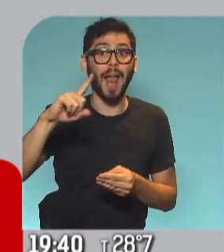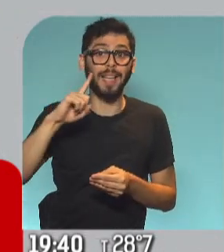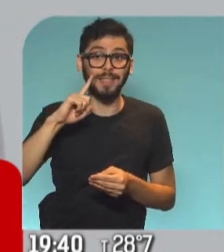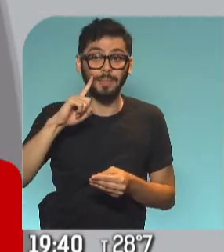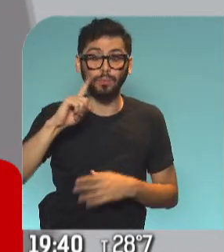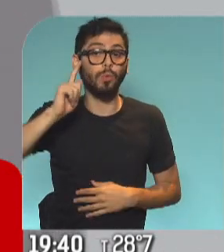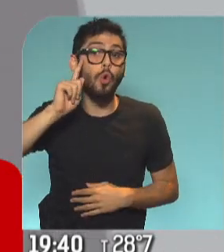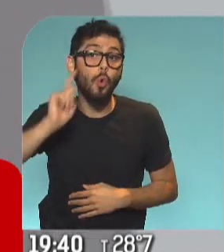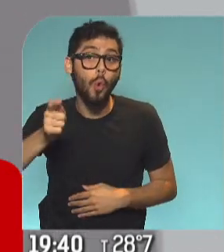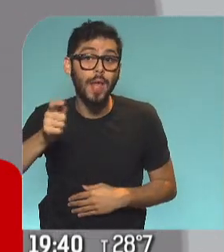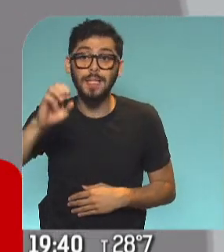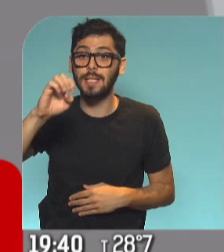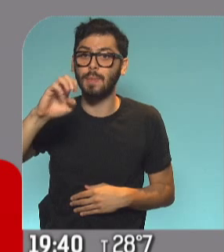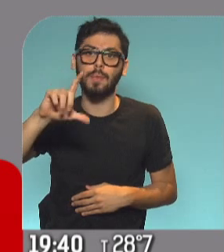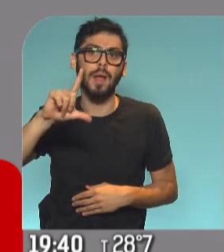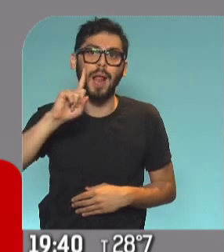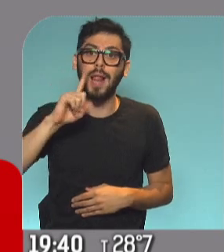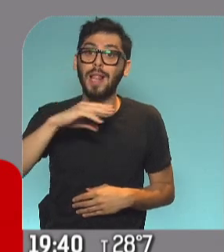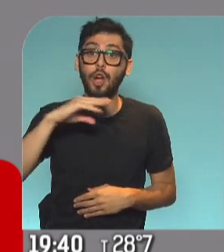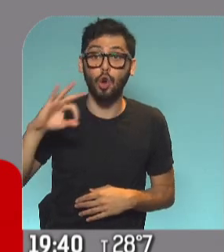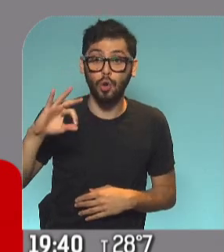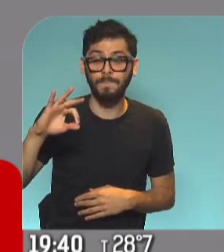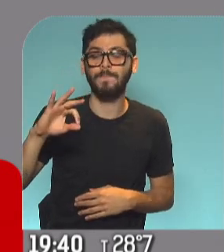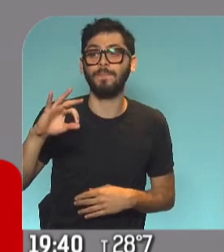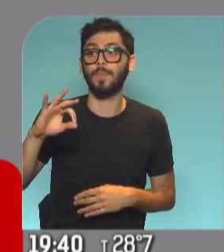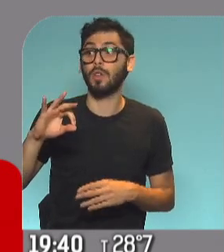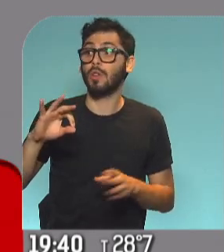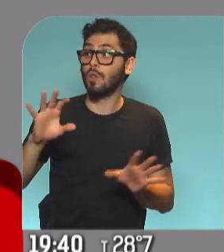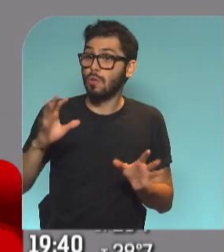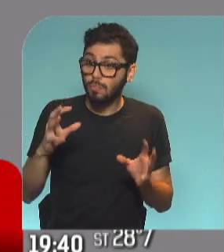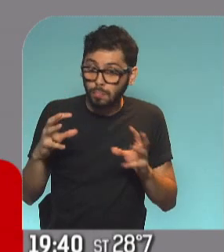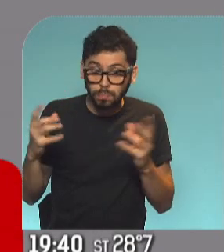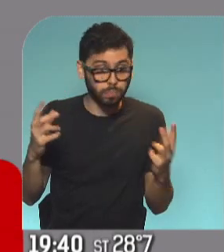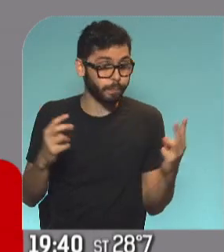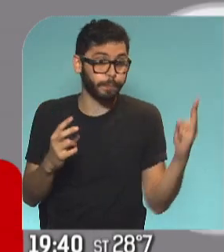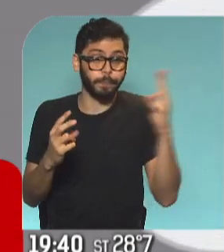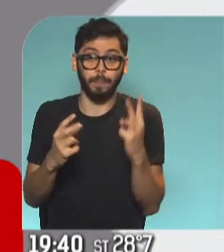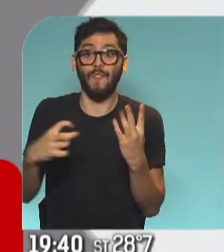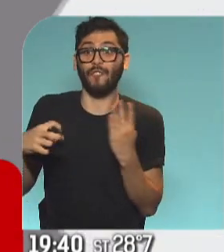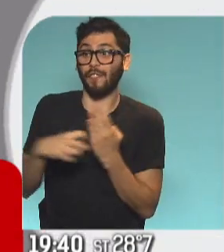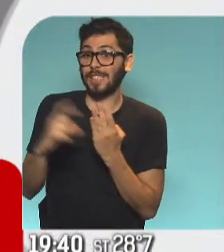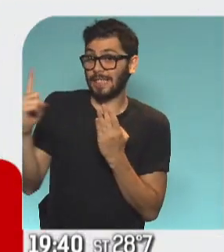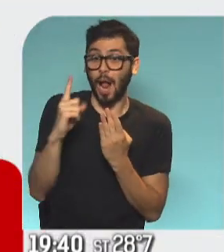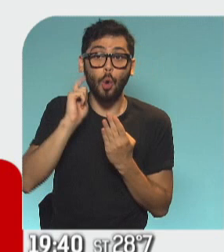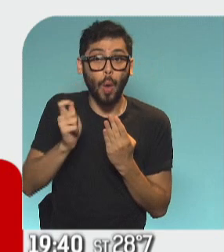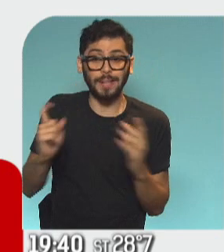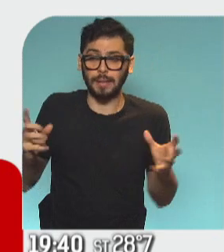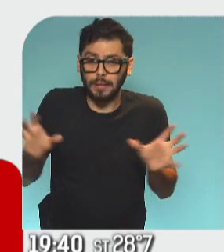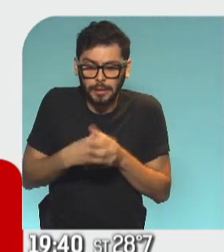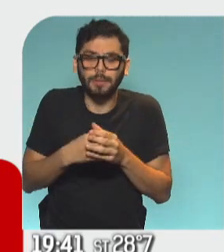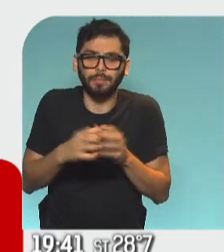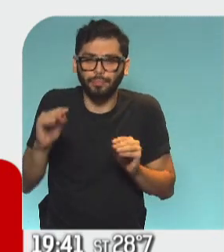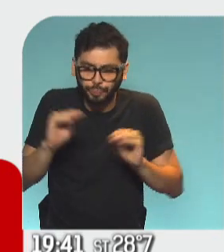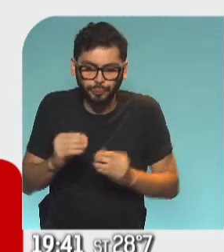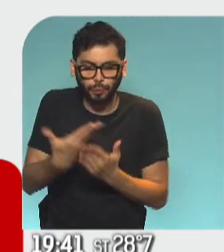del juez Ariel Lijo se pidió esta orden. Hay dos personas que están